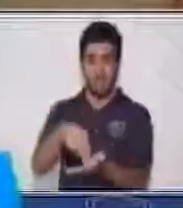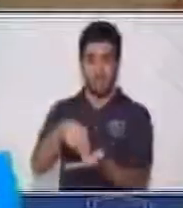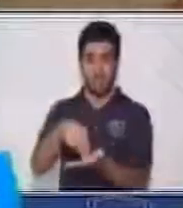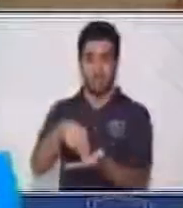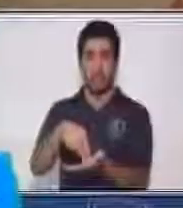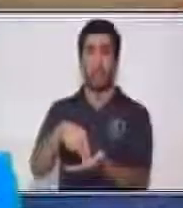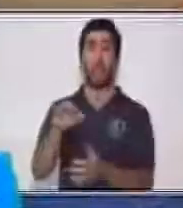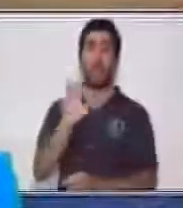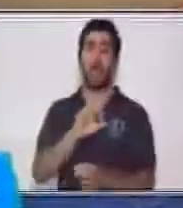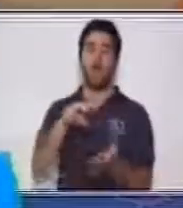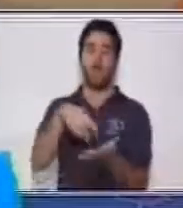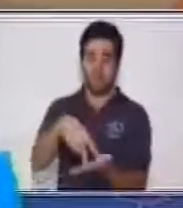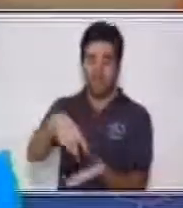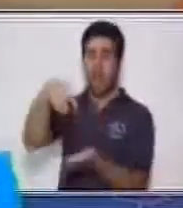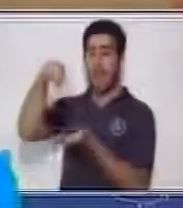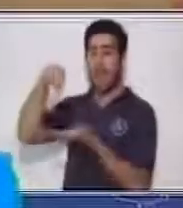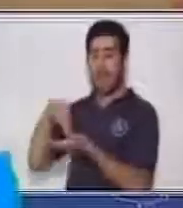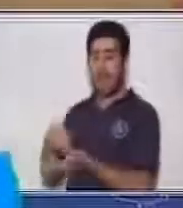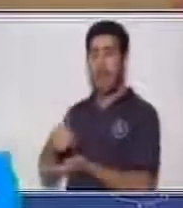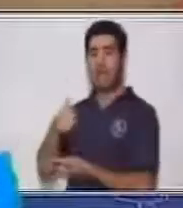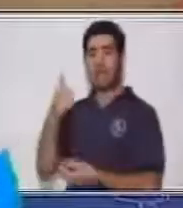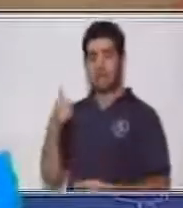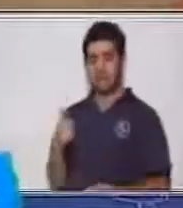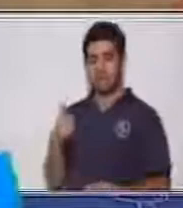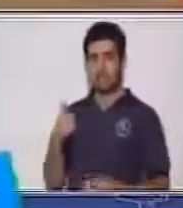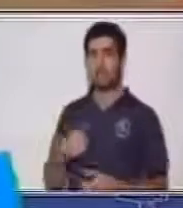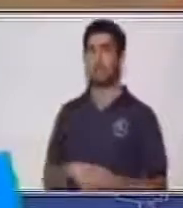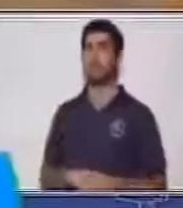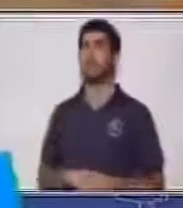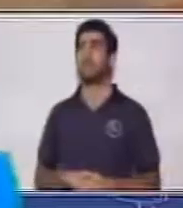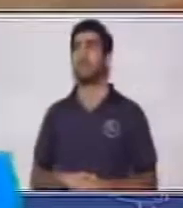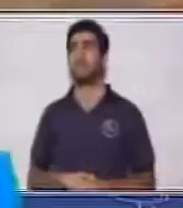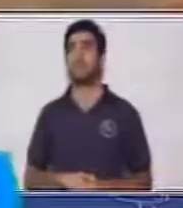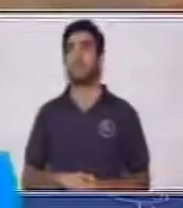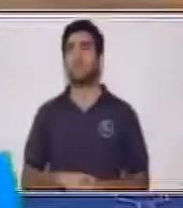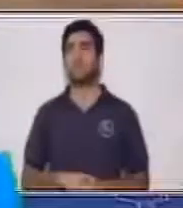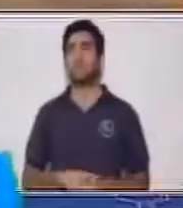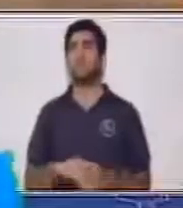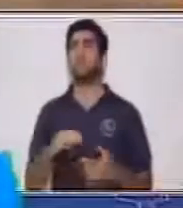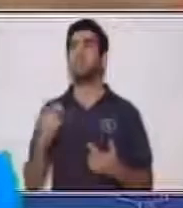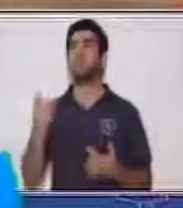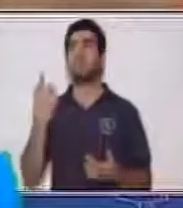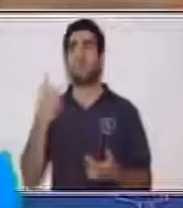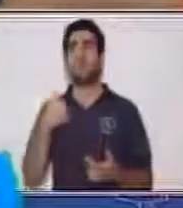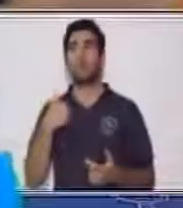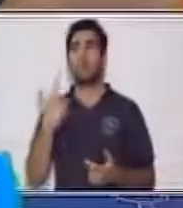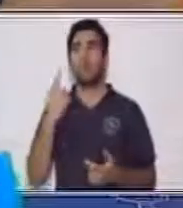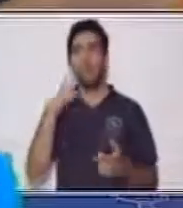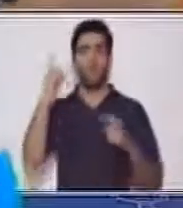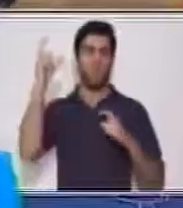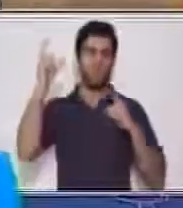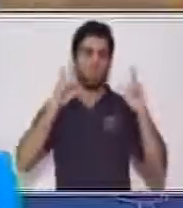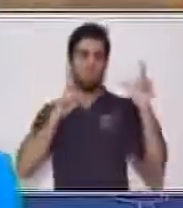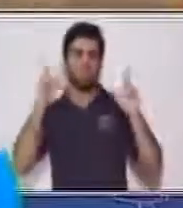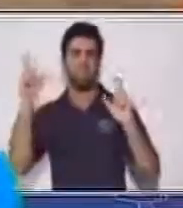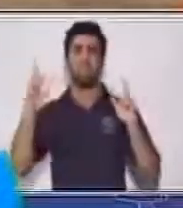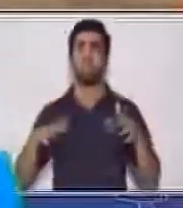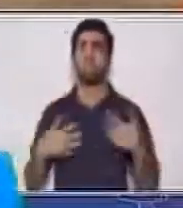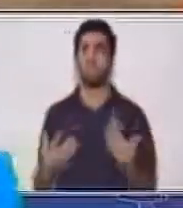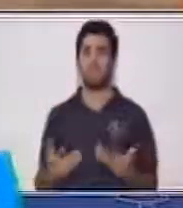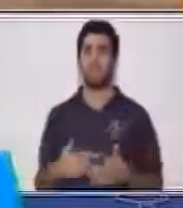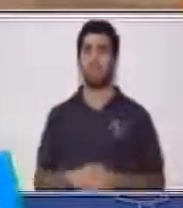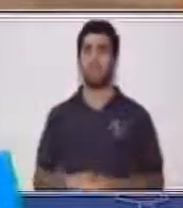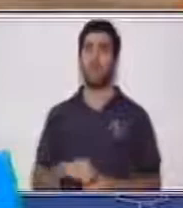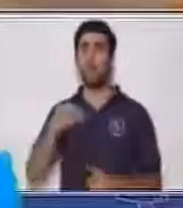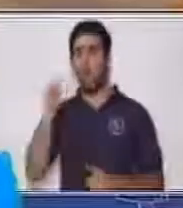así, que saltaba hacia atrás acá, que hacía una mueca así, que hacía